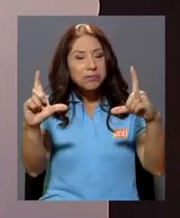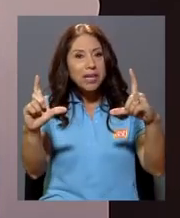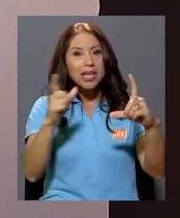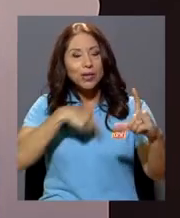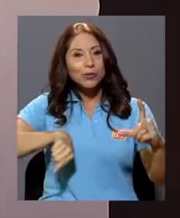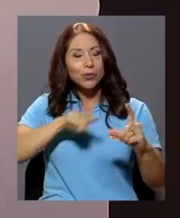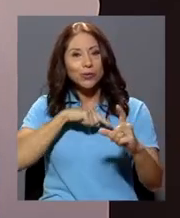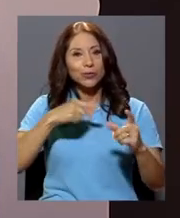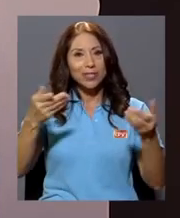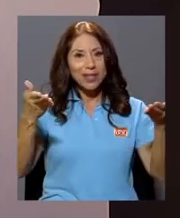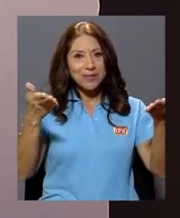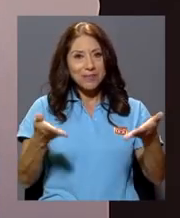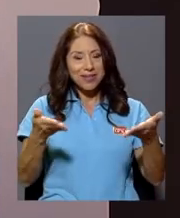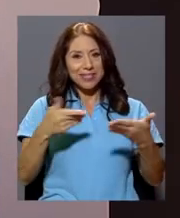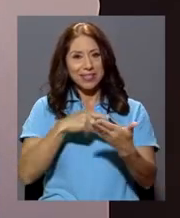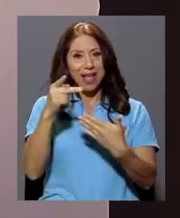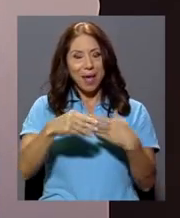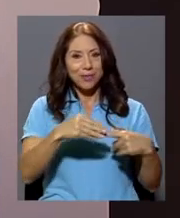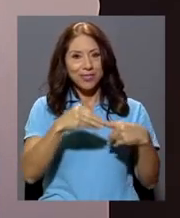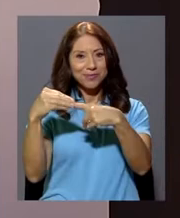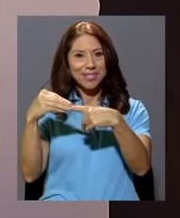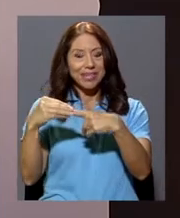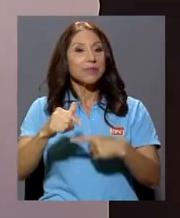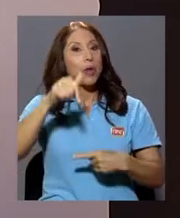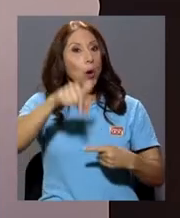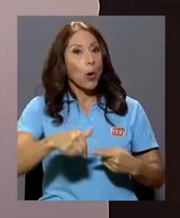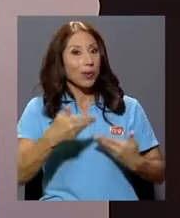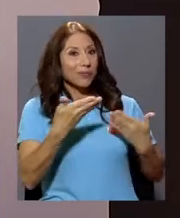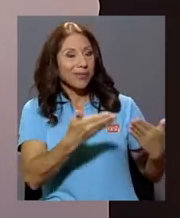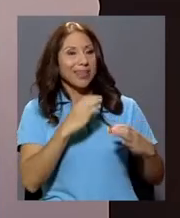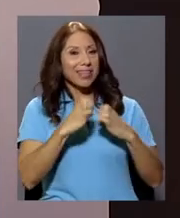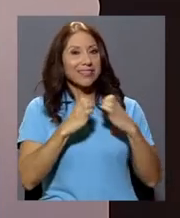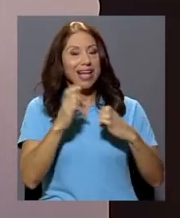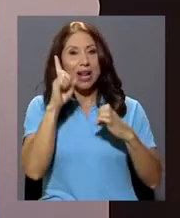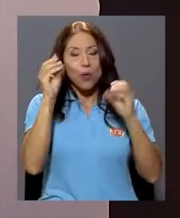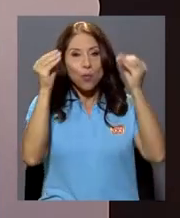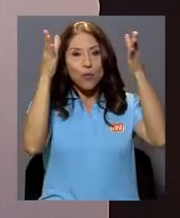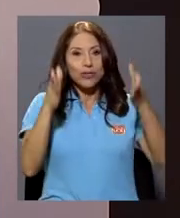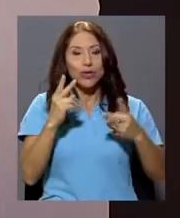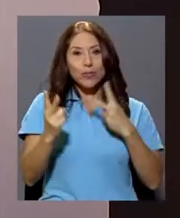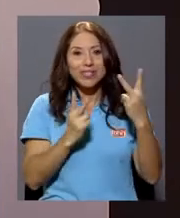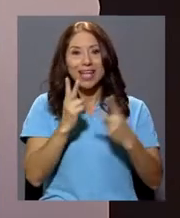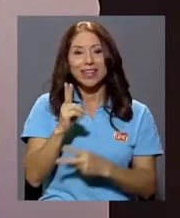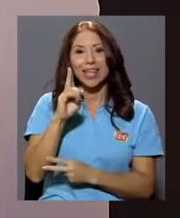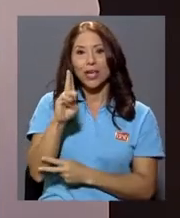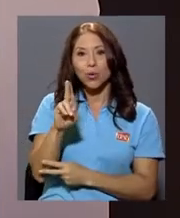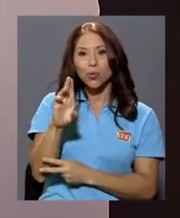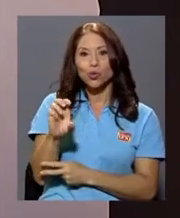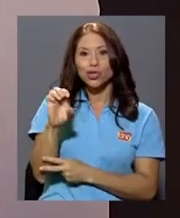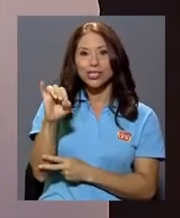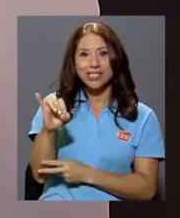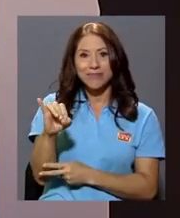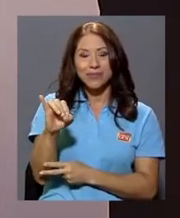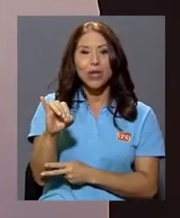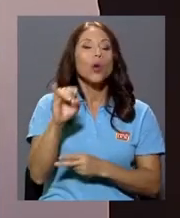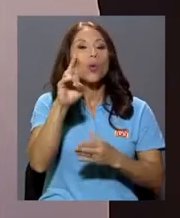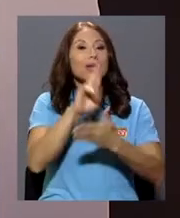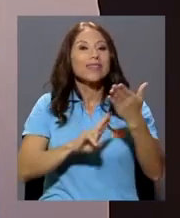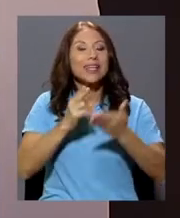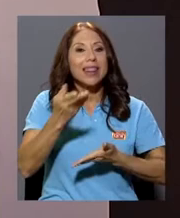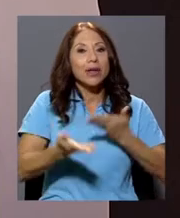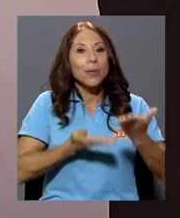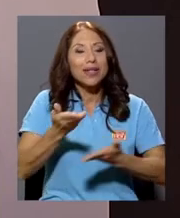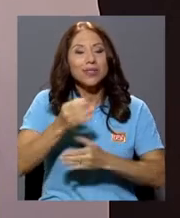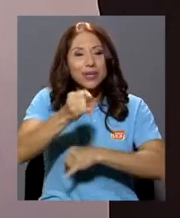presentamos casualmente nuestros especiales. Hoy tengo el gusto de entrevistar a un profesor visitante de la UCI, de la Universidad de Cooperación